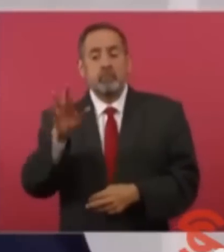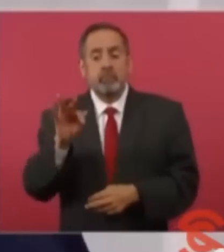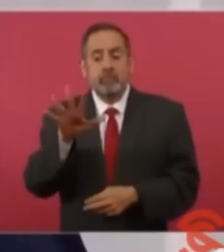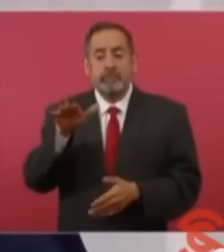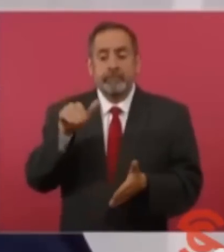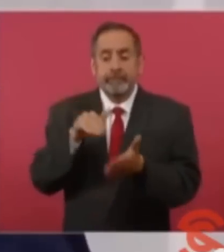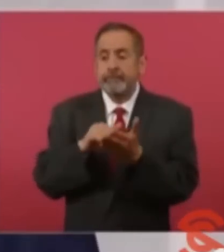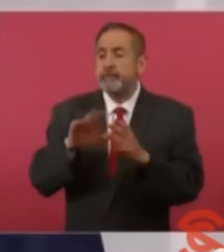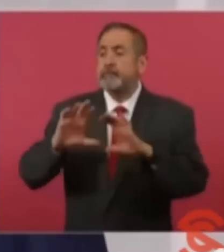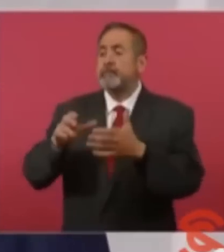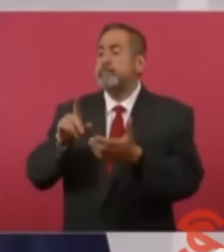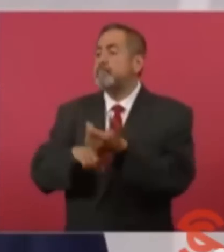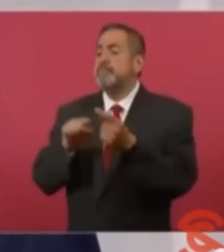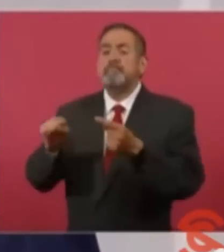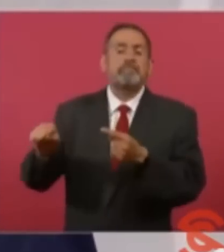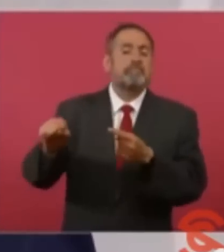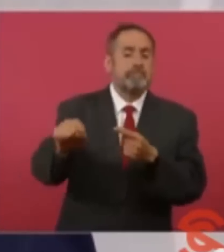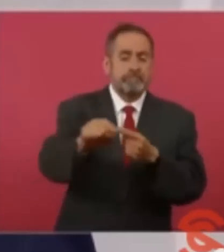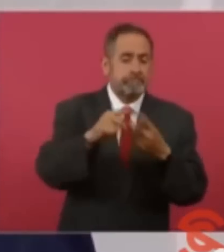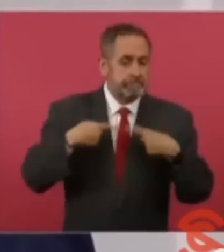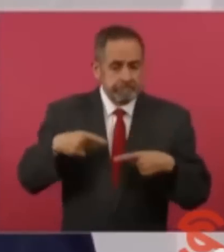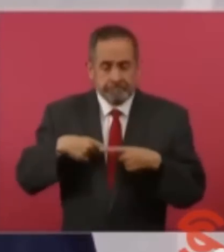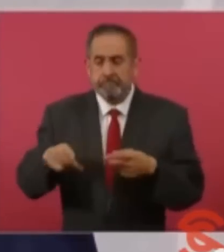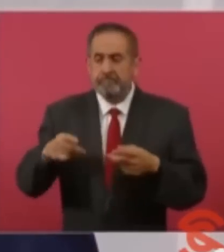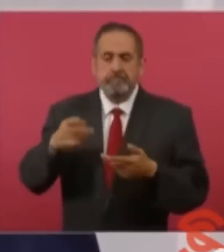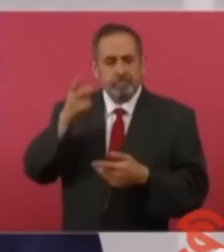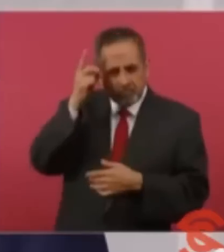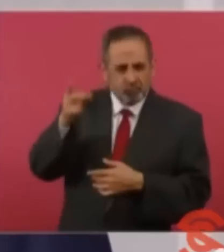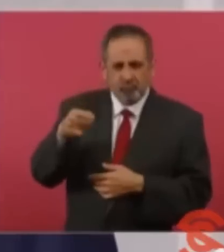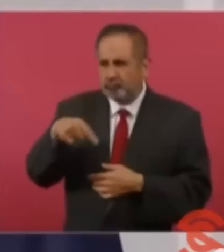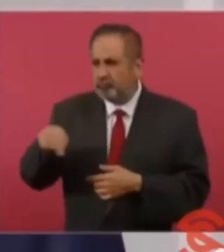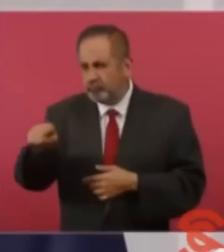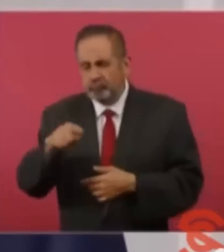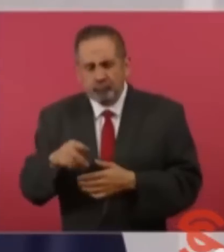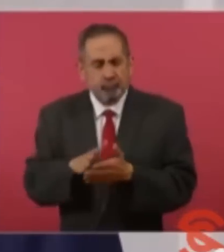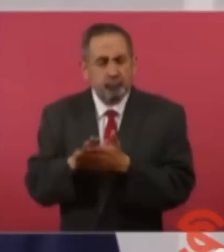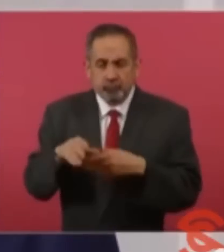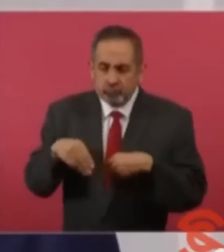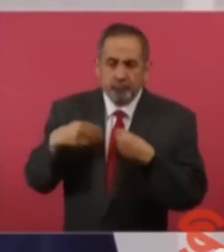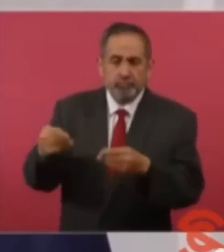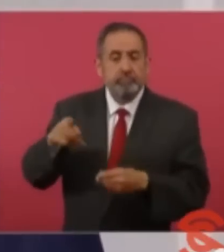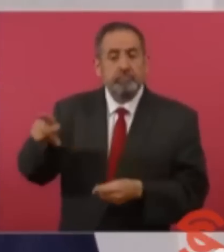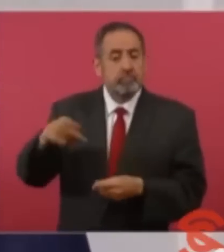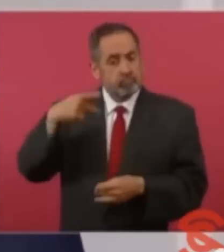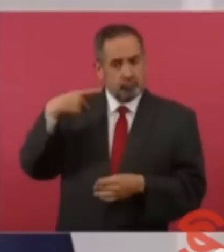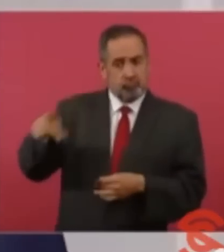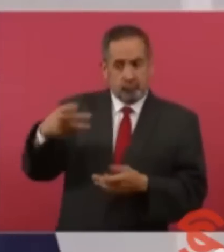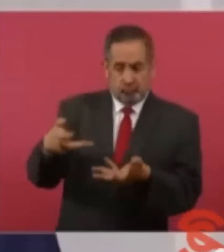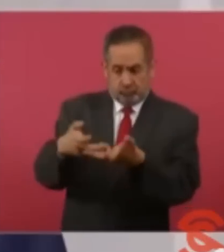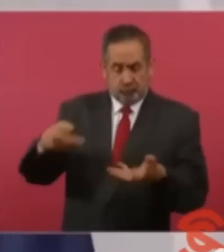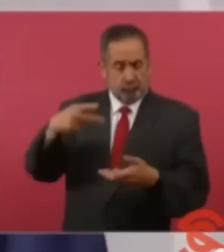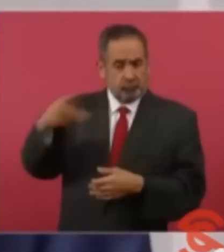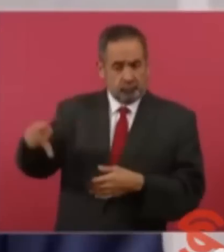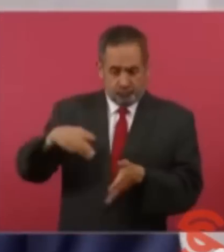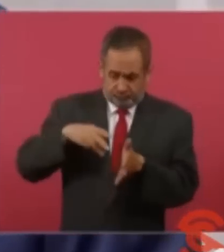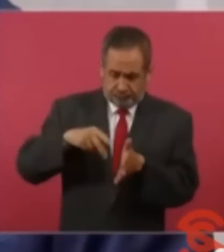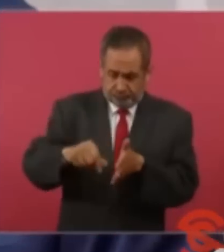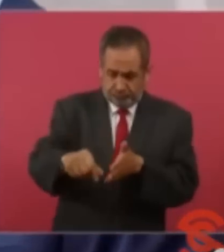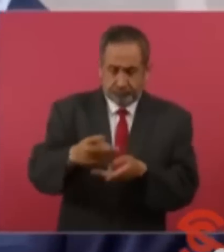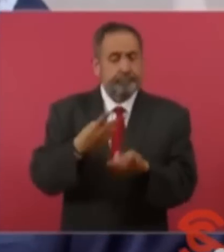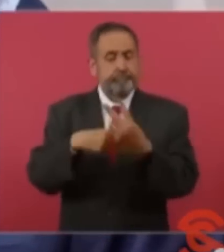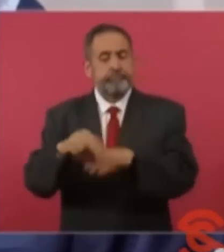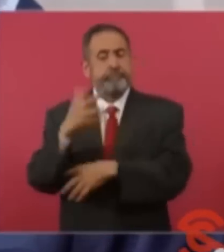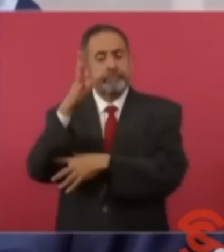447,000 comuneros, ejidatarios y pequeños propietarios que cultivan sus parcelas con árboles frutales y